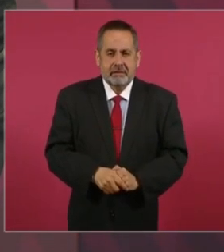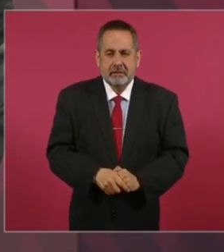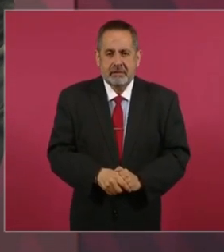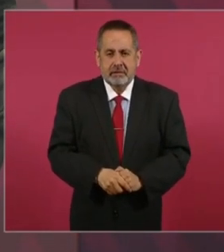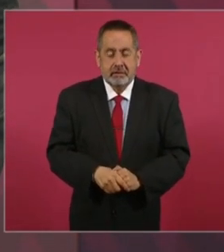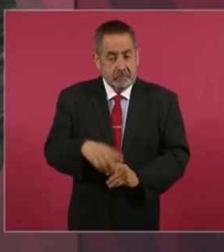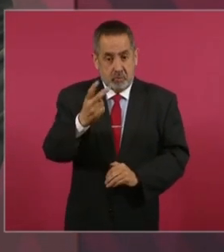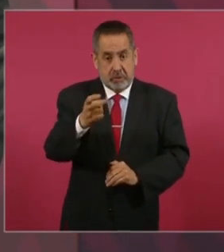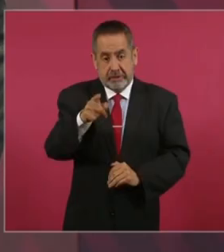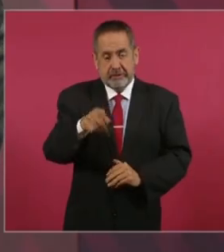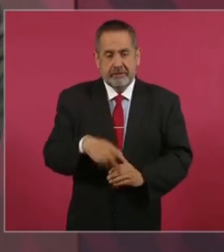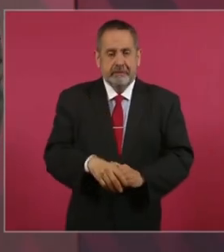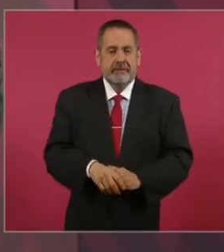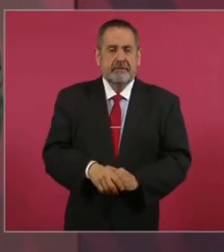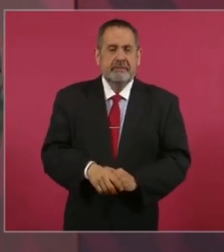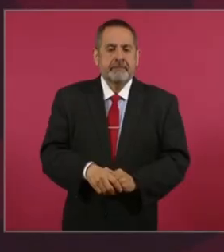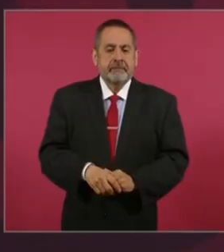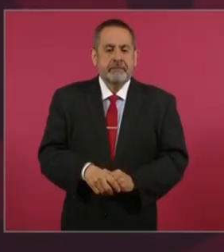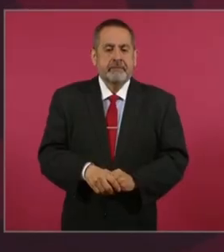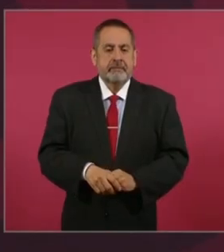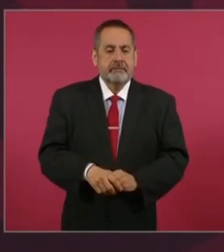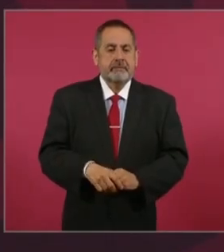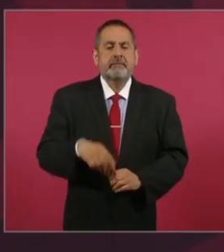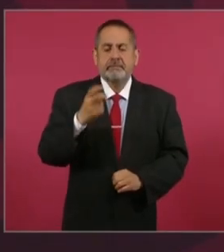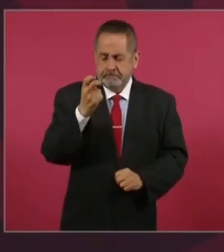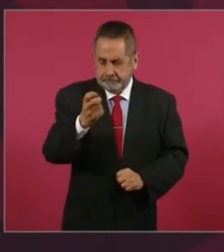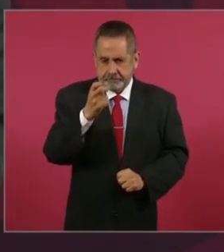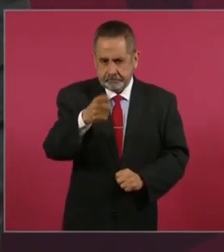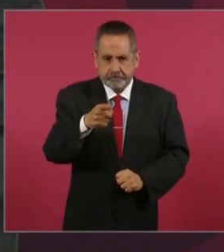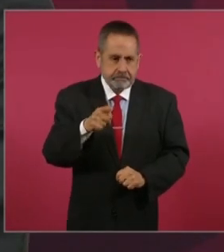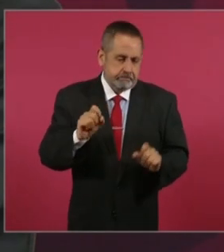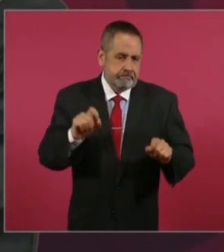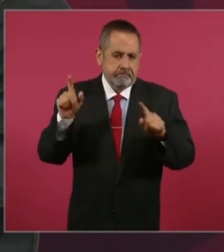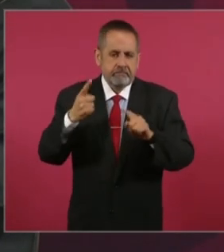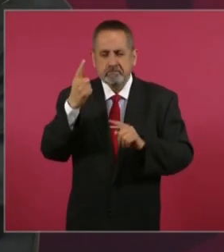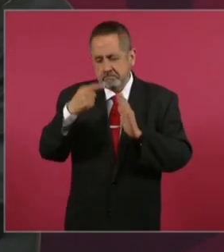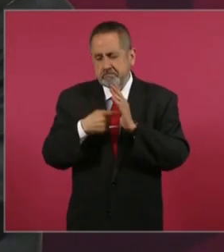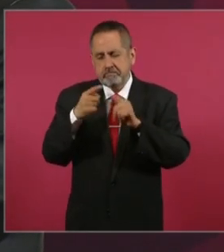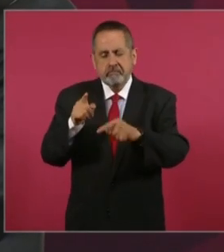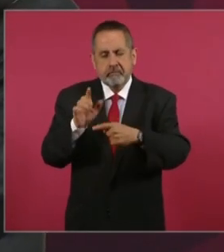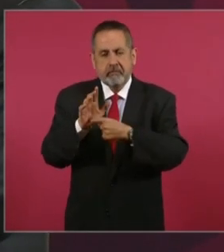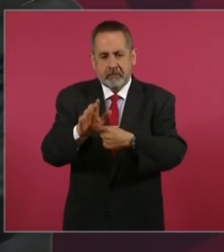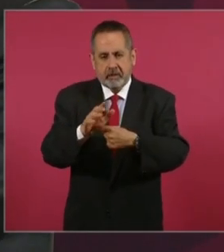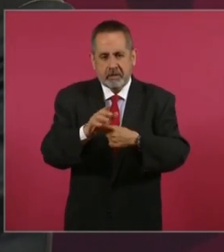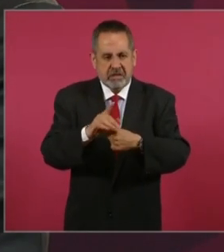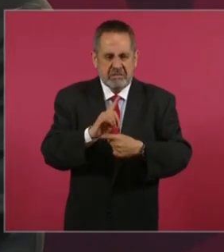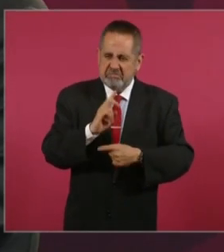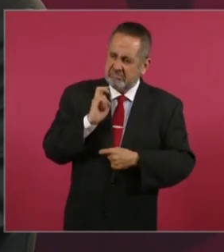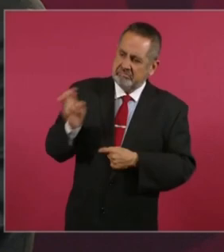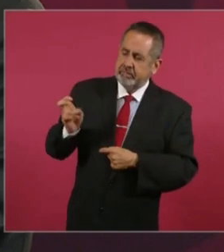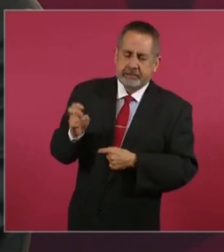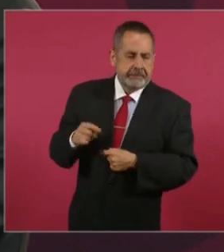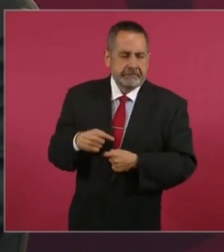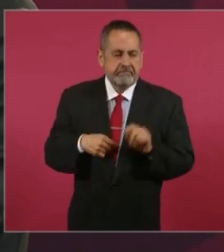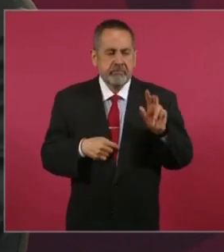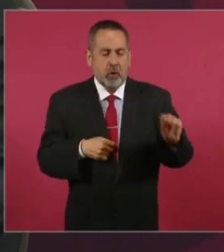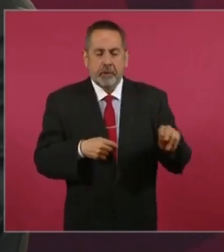por eso pero ese sí fue un fue un señalamiento